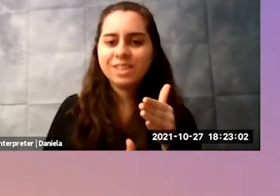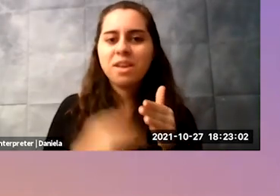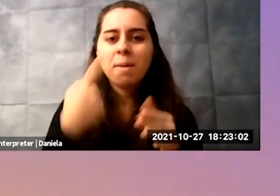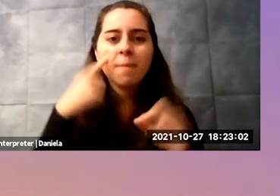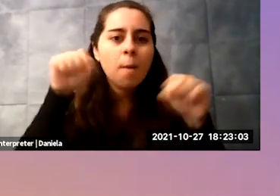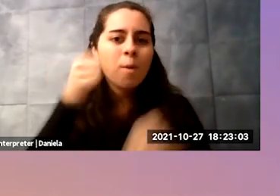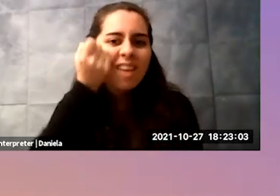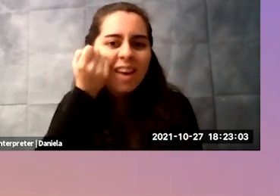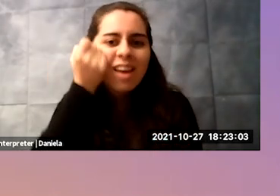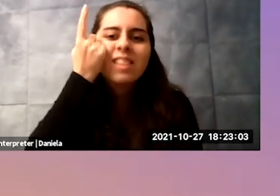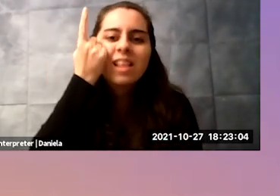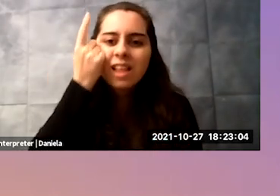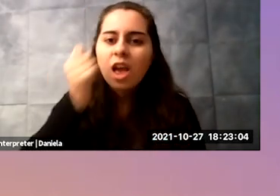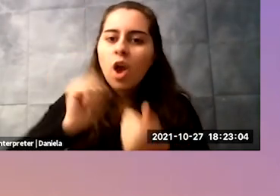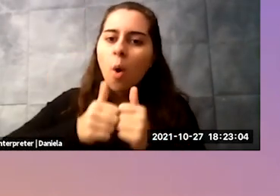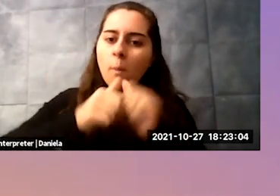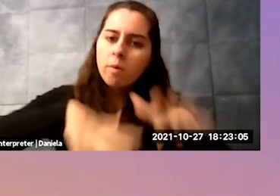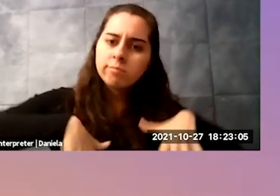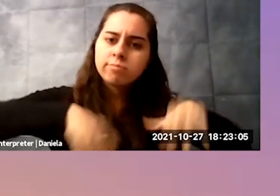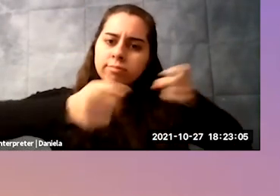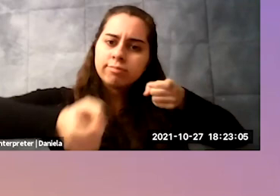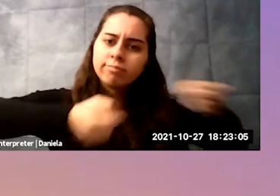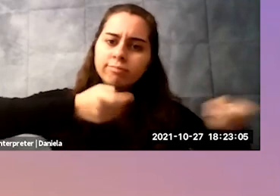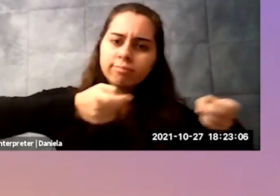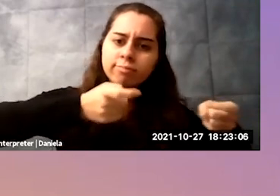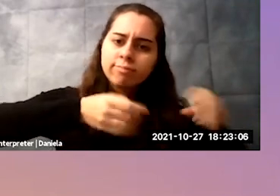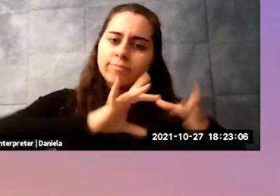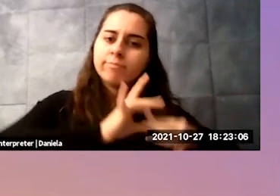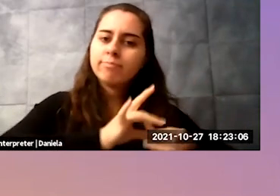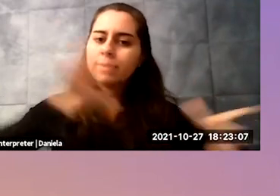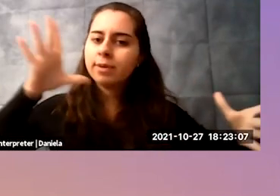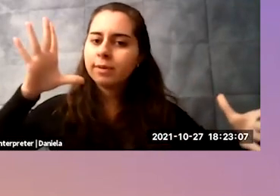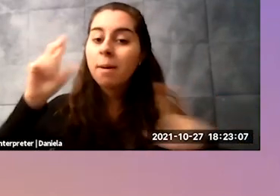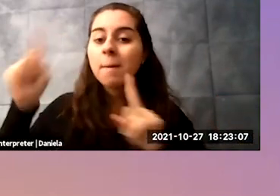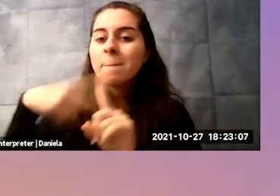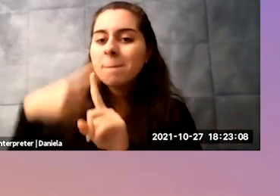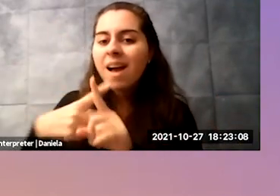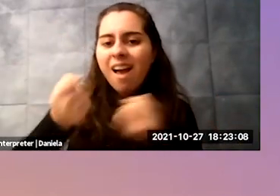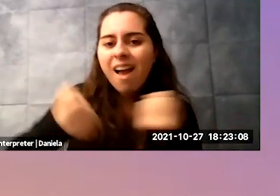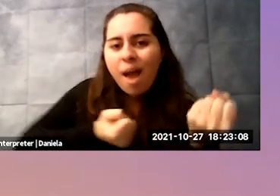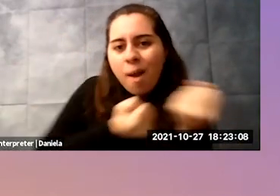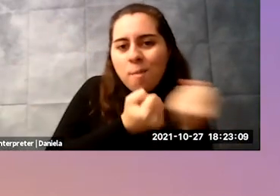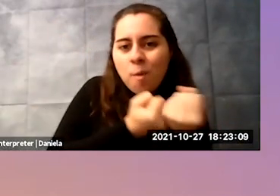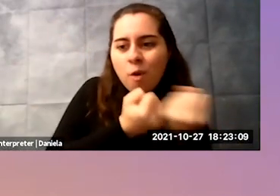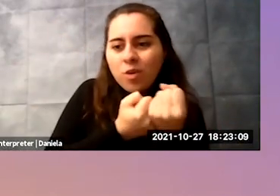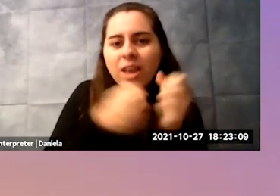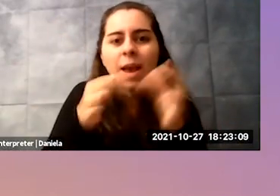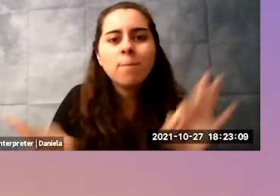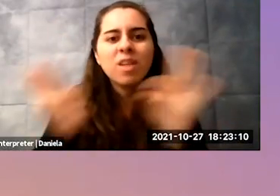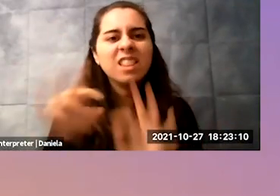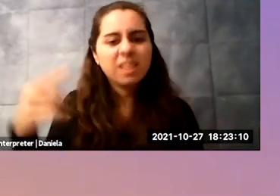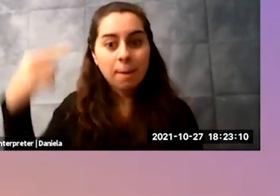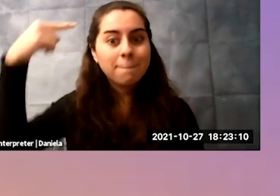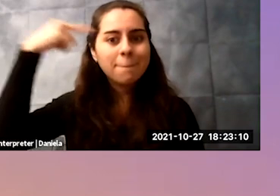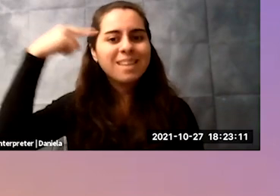la descolonización, la solidaridad, tenemos que repensar qué es lo puertorriqueño, ¿verdad? ¿Dónde empieza, dónde termina, cómo